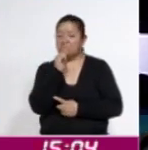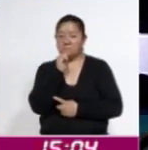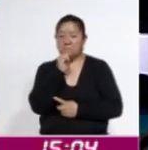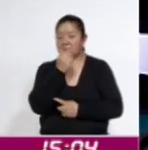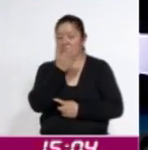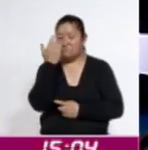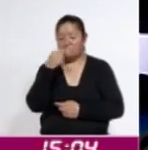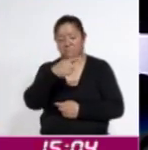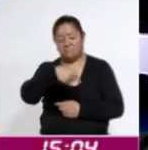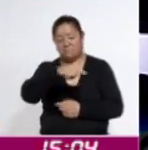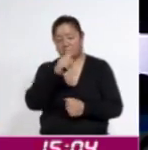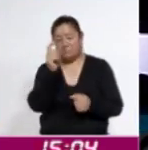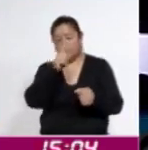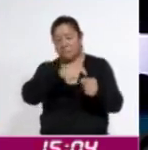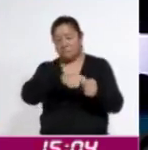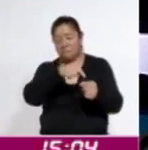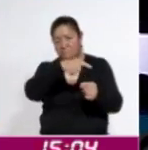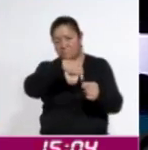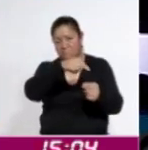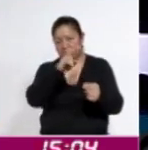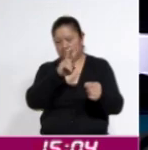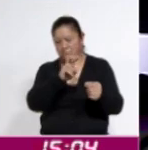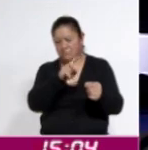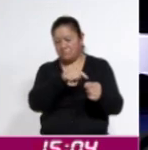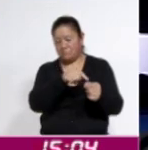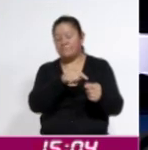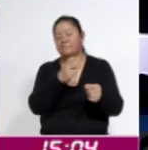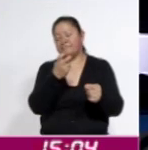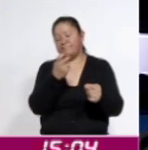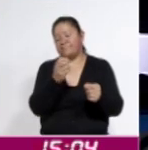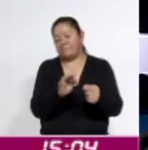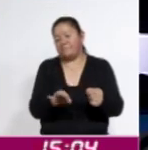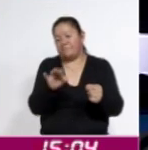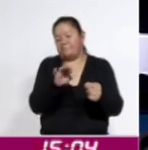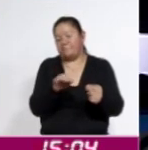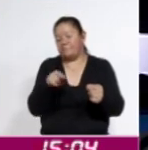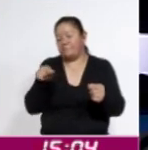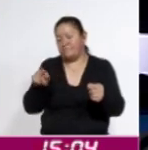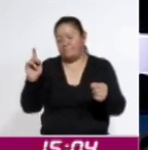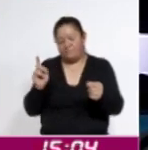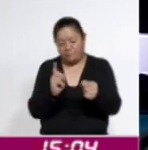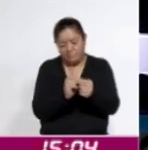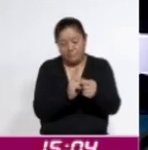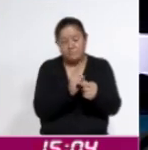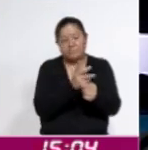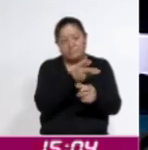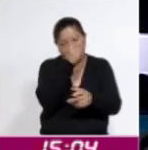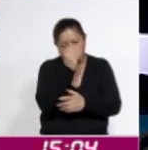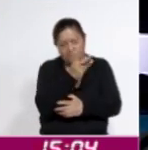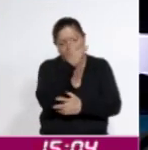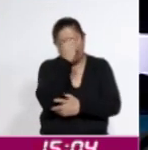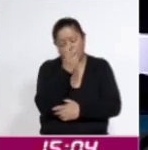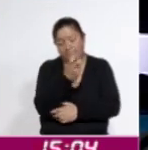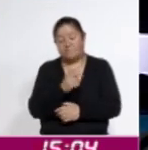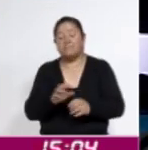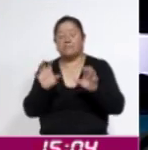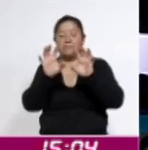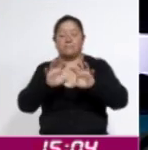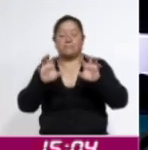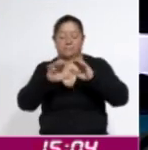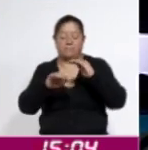en estos temas, y de ahí la importancia de conocer esta tecnología, este taller de computación